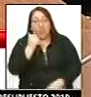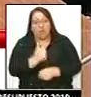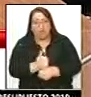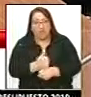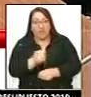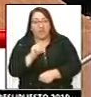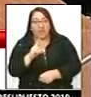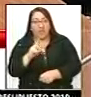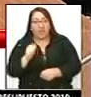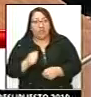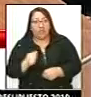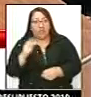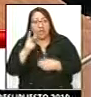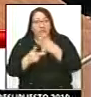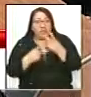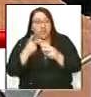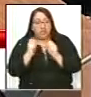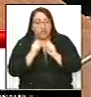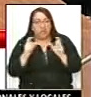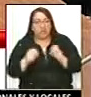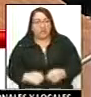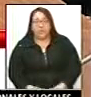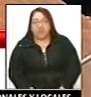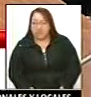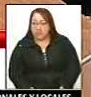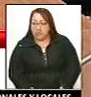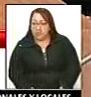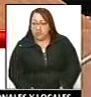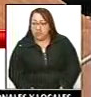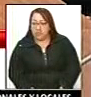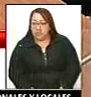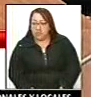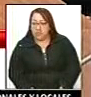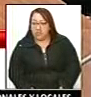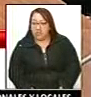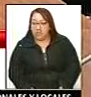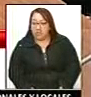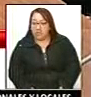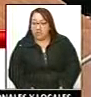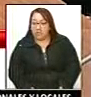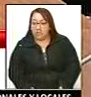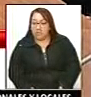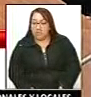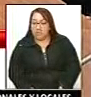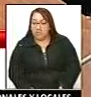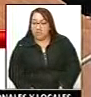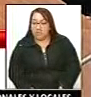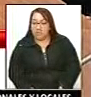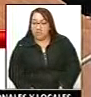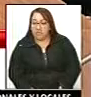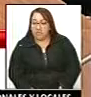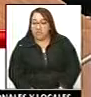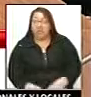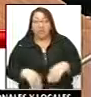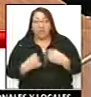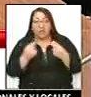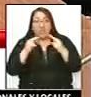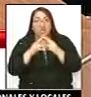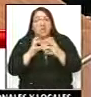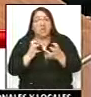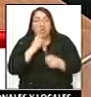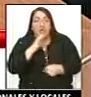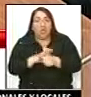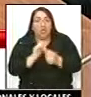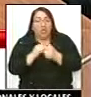del INDECOPI realizar visitas inopinadas a las instituciones educativas, justamente con la finalidad de verificar, ¿no es cierto?, si el cumplimiento de